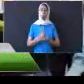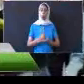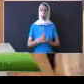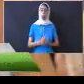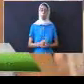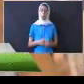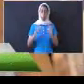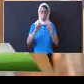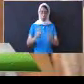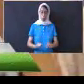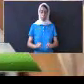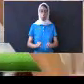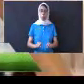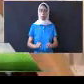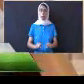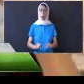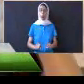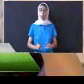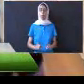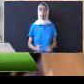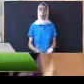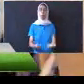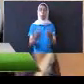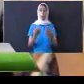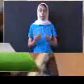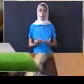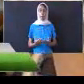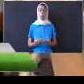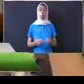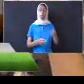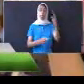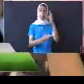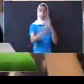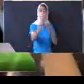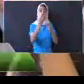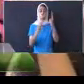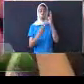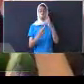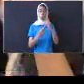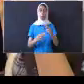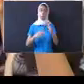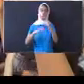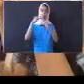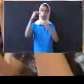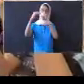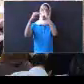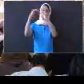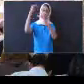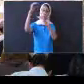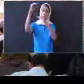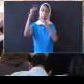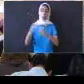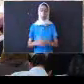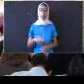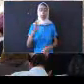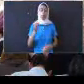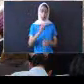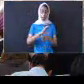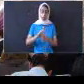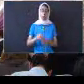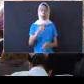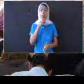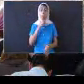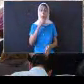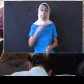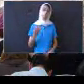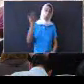Obtener la restitución. Obtener la restauración. Que las cosas viejas